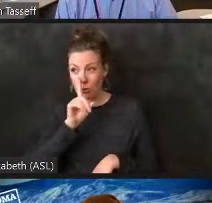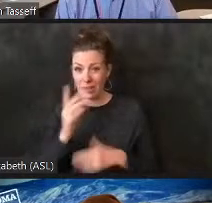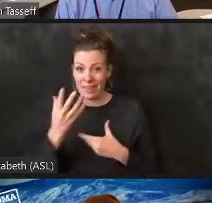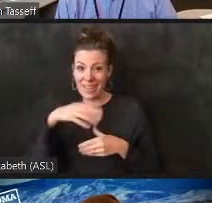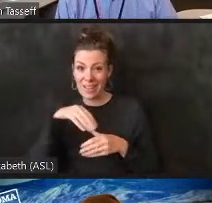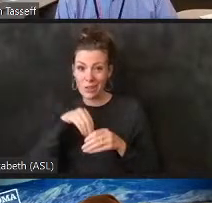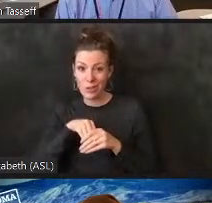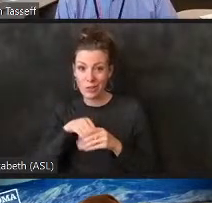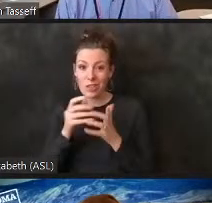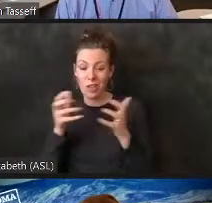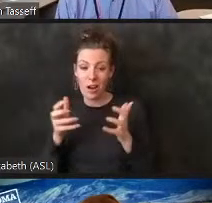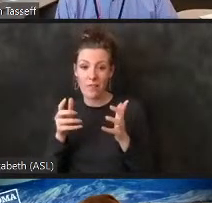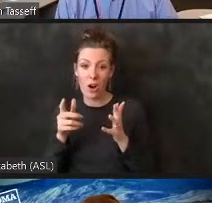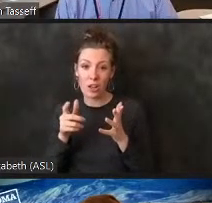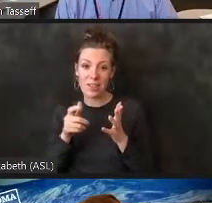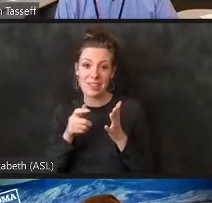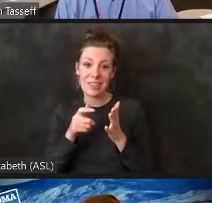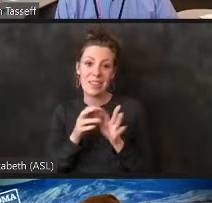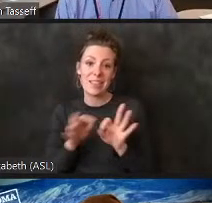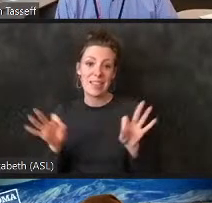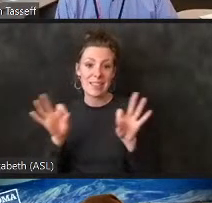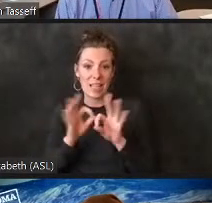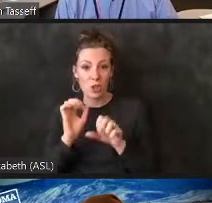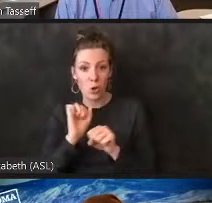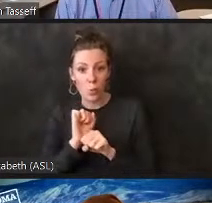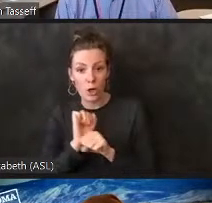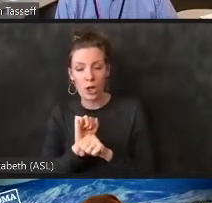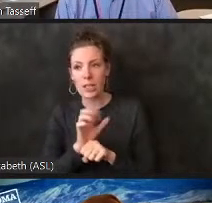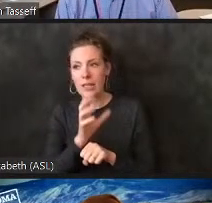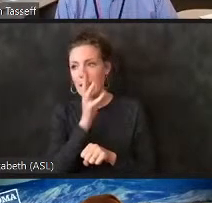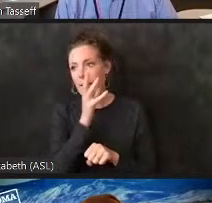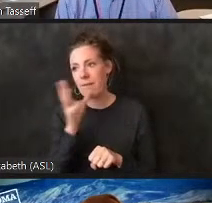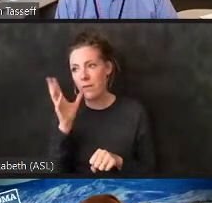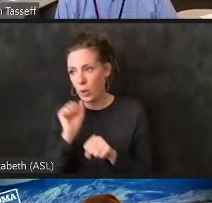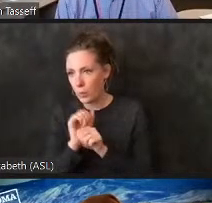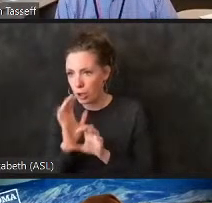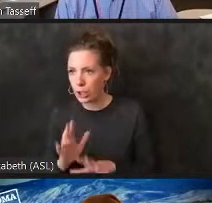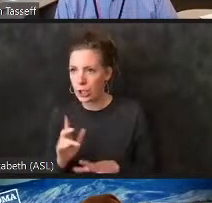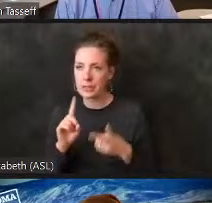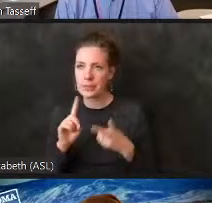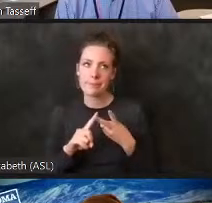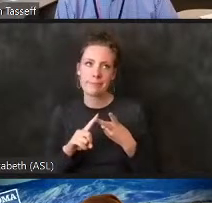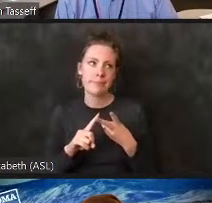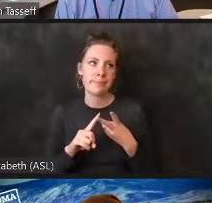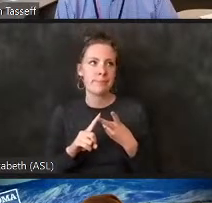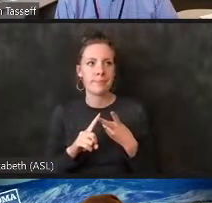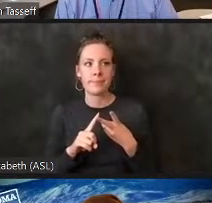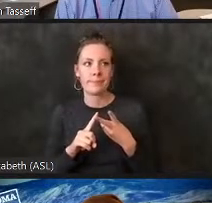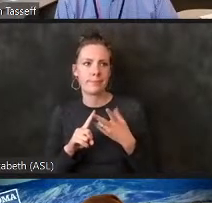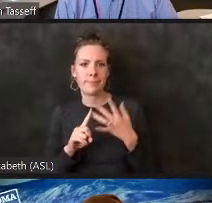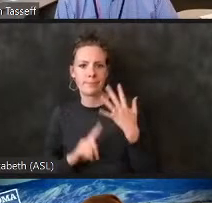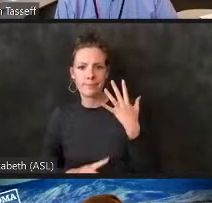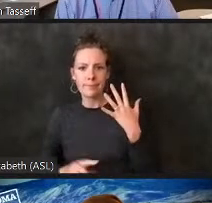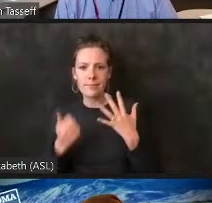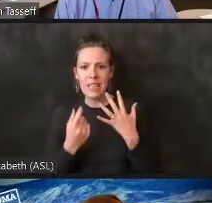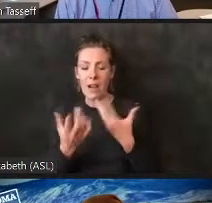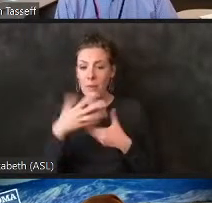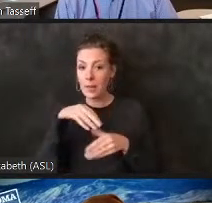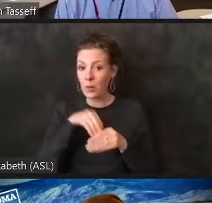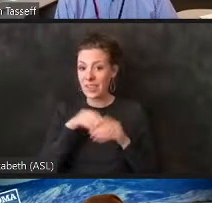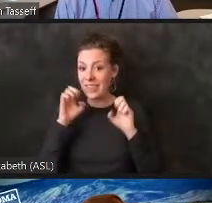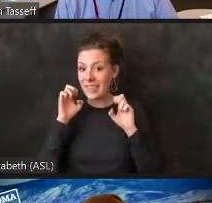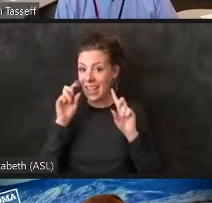¿verdad? En la fase A, que vienen siendo como trabajadores de agricultura,